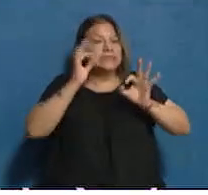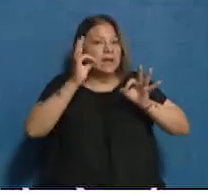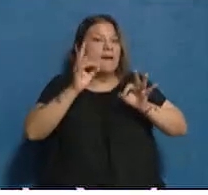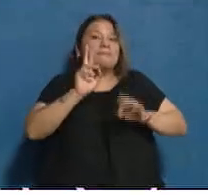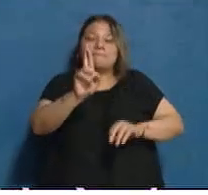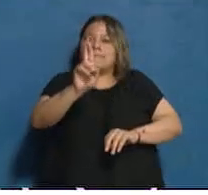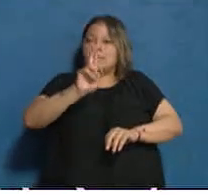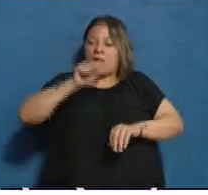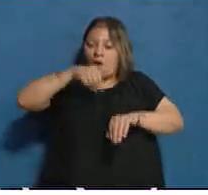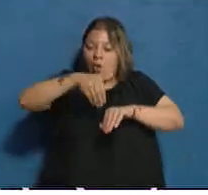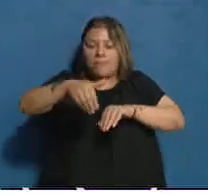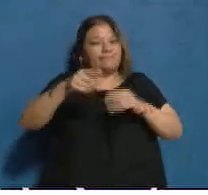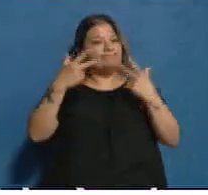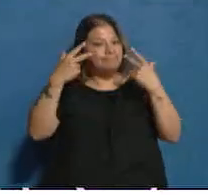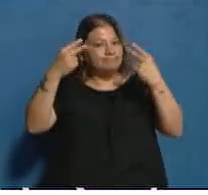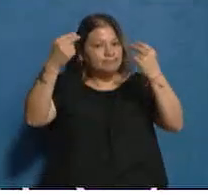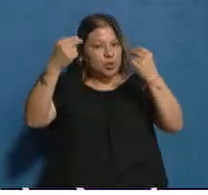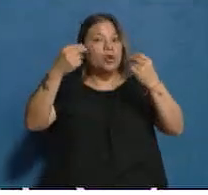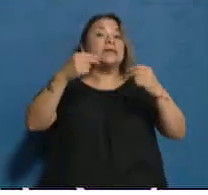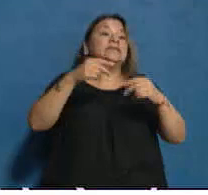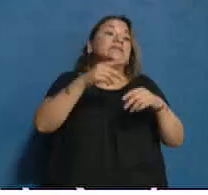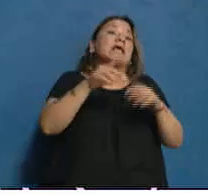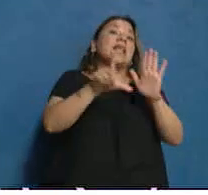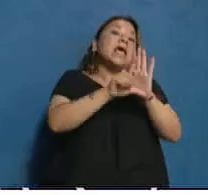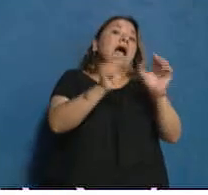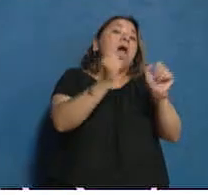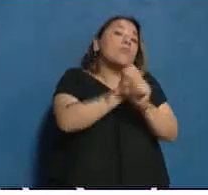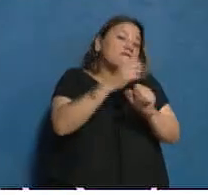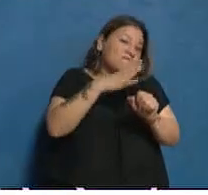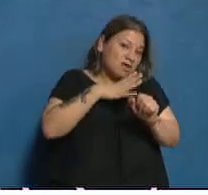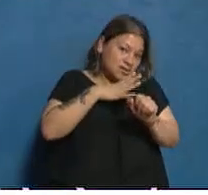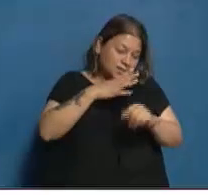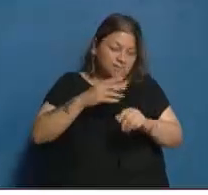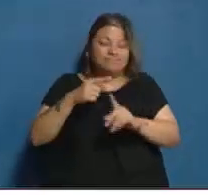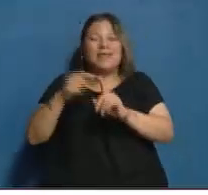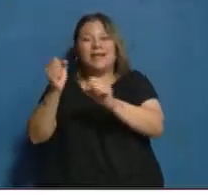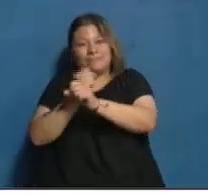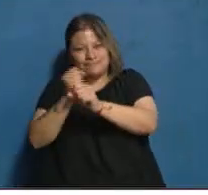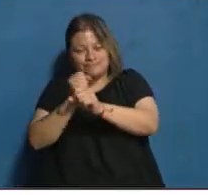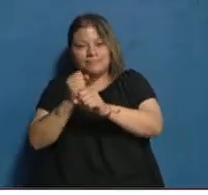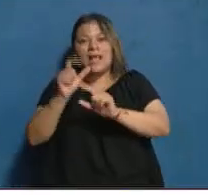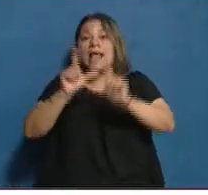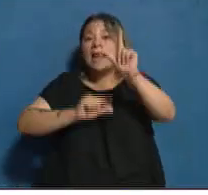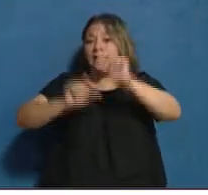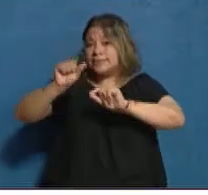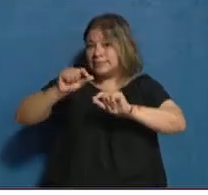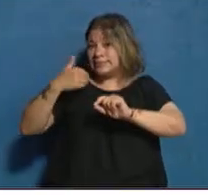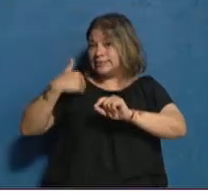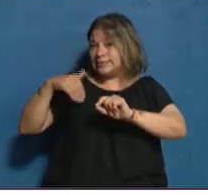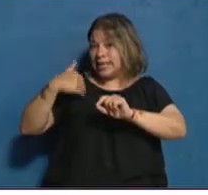estaría permitido. No estaría permitido si se aprobara esta ley. Hay que decir una cosa. Las estadísticas en nuestro